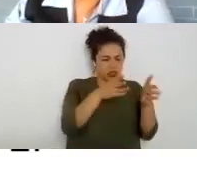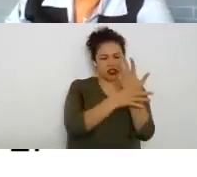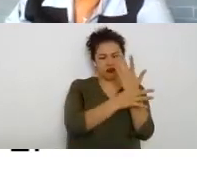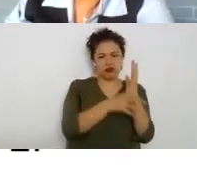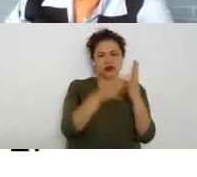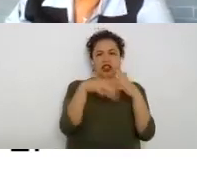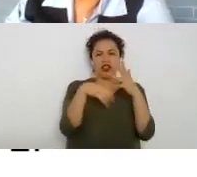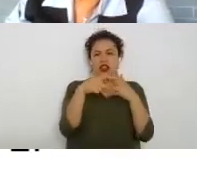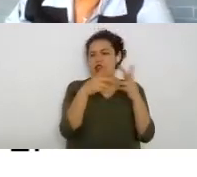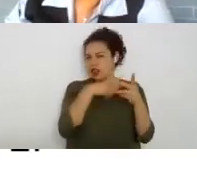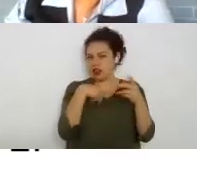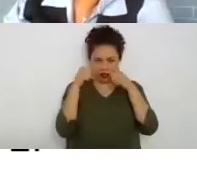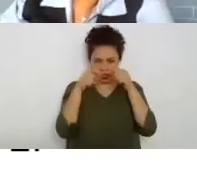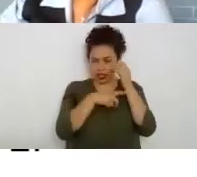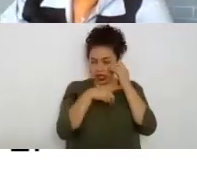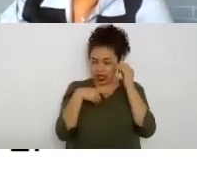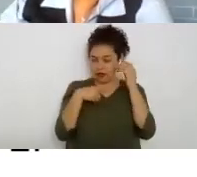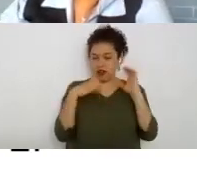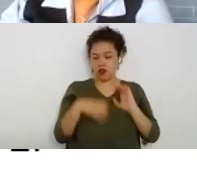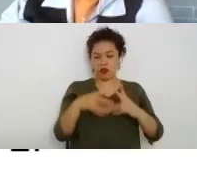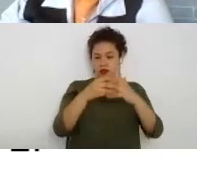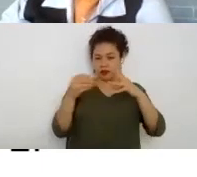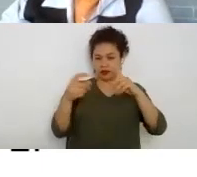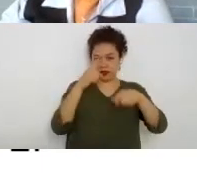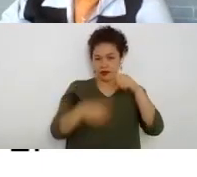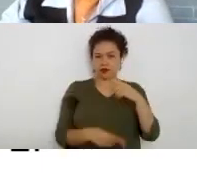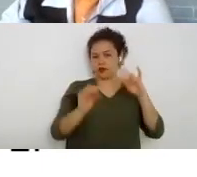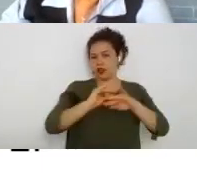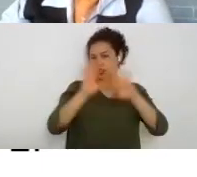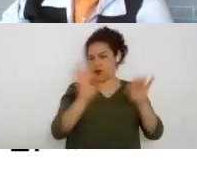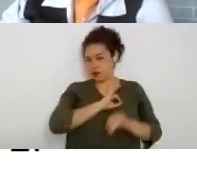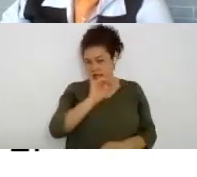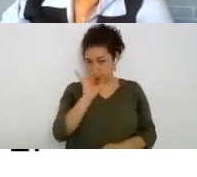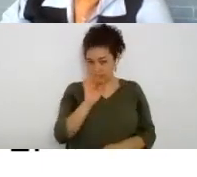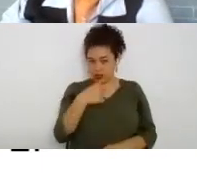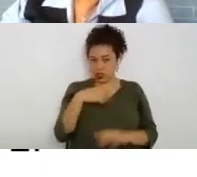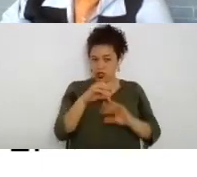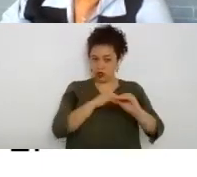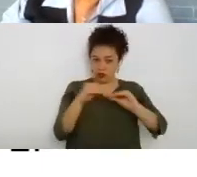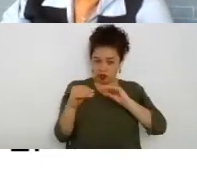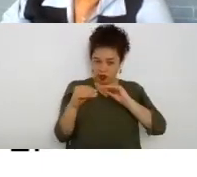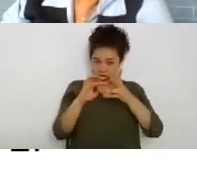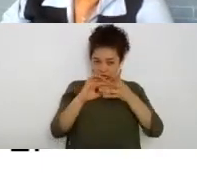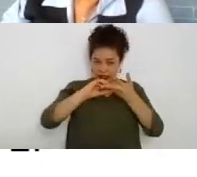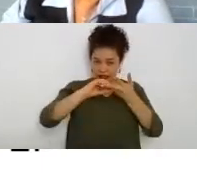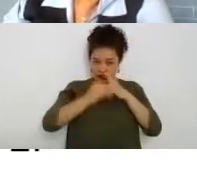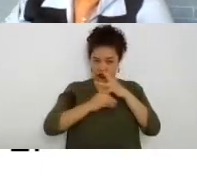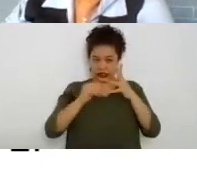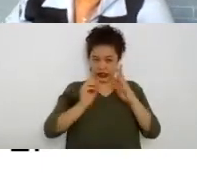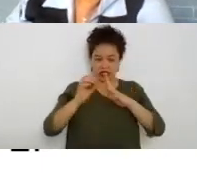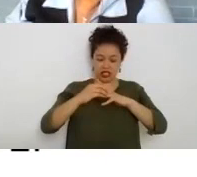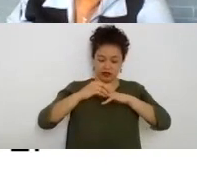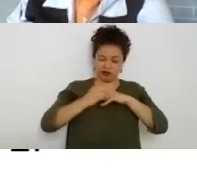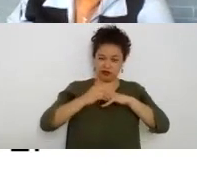retirar todo objeto de nuestro cuerpo. Obviamente si es posible. Si yo intento mover, a lo mejor quitar un reloj y veo que ya está pegado a